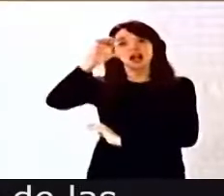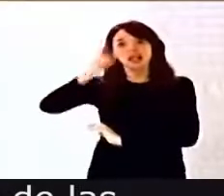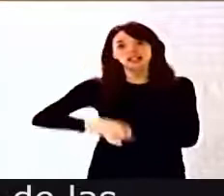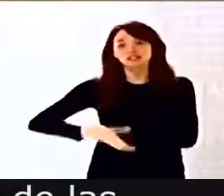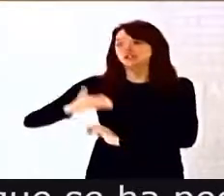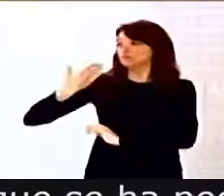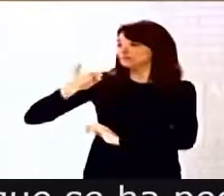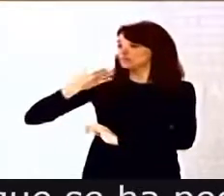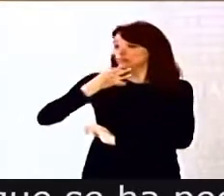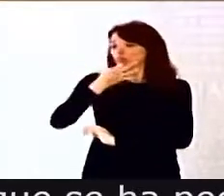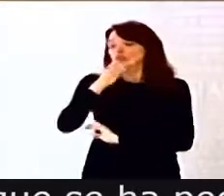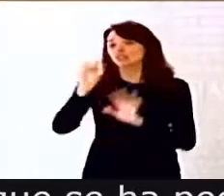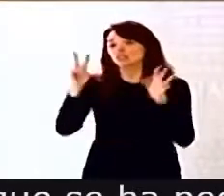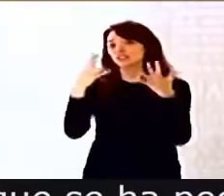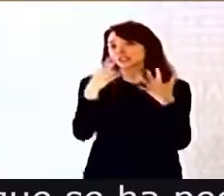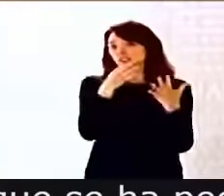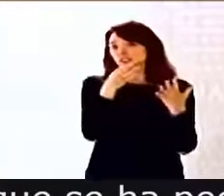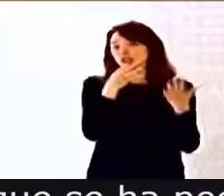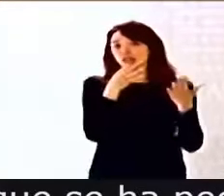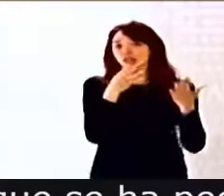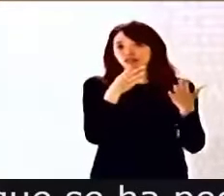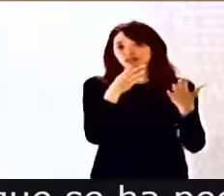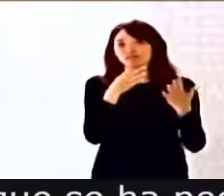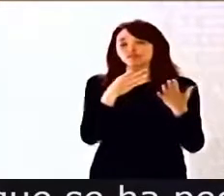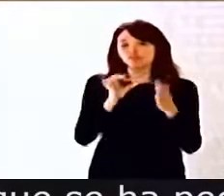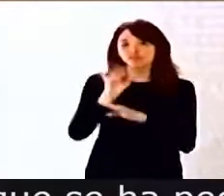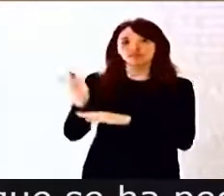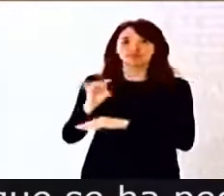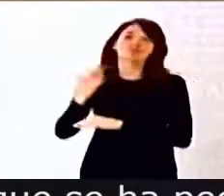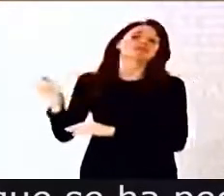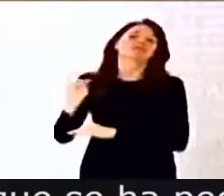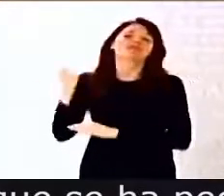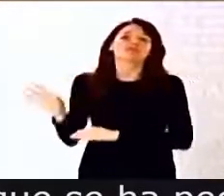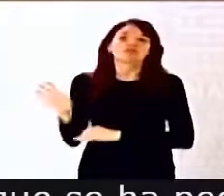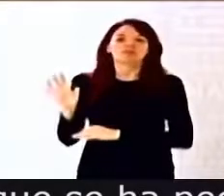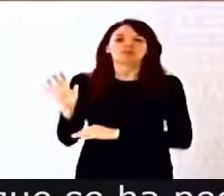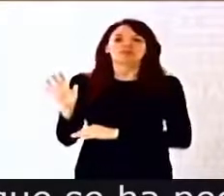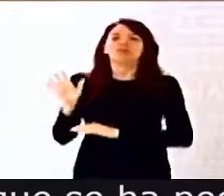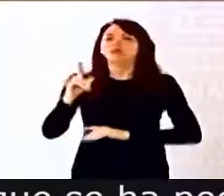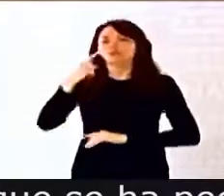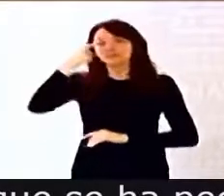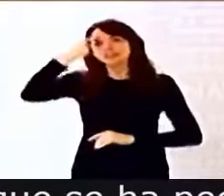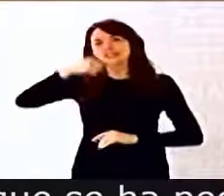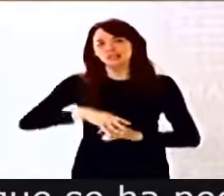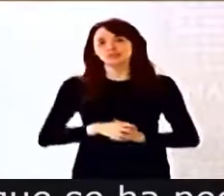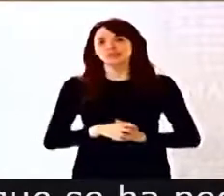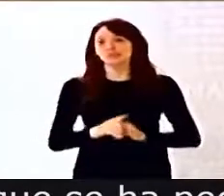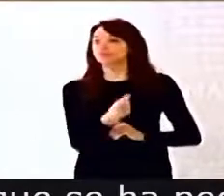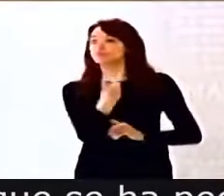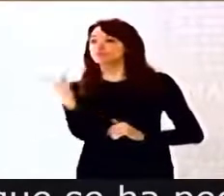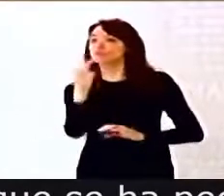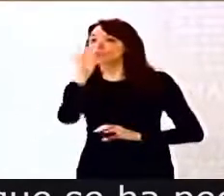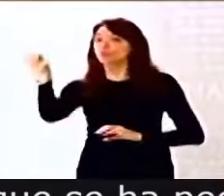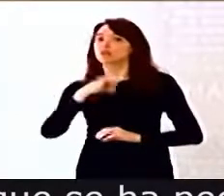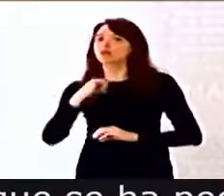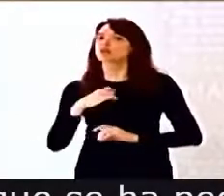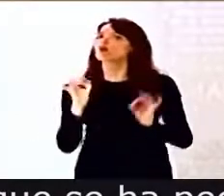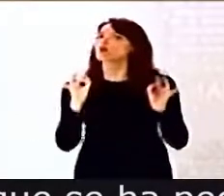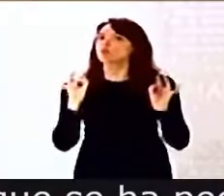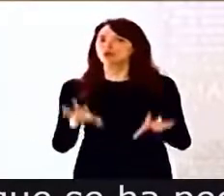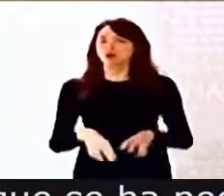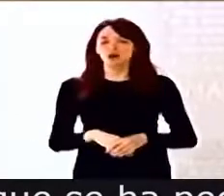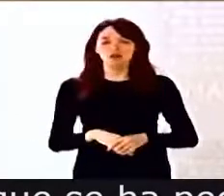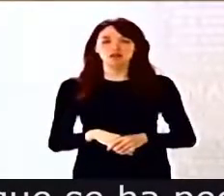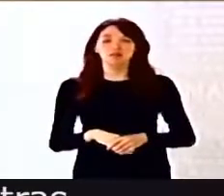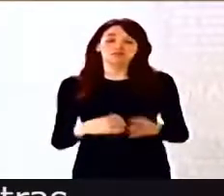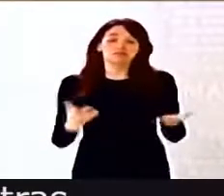tarde. Hasta ayer a las 7 de la tarde. Pero me consta que otras comunidades autónomas también. Por lo